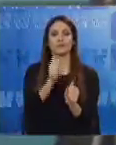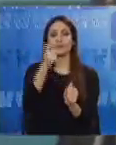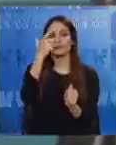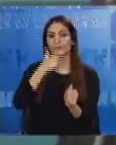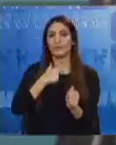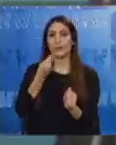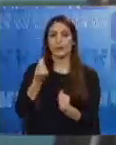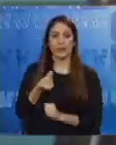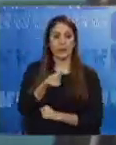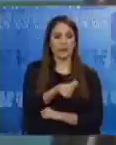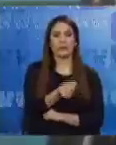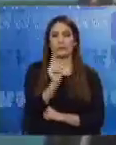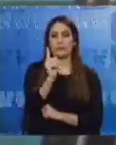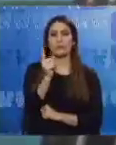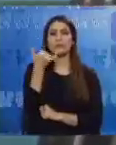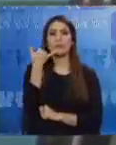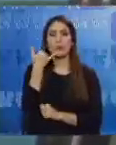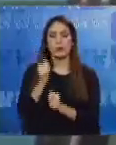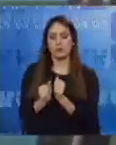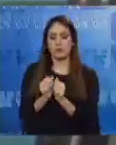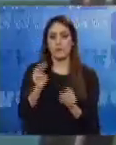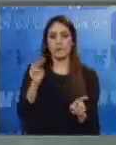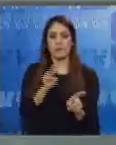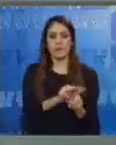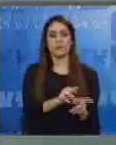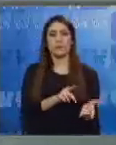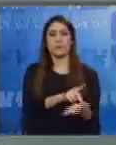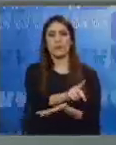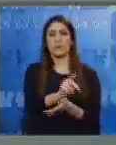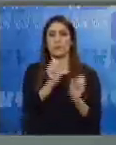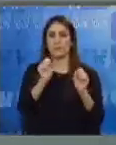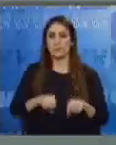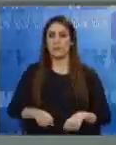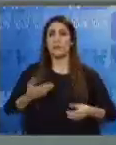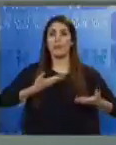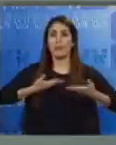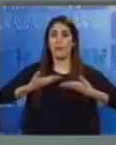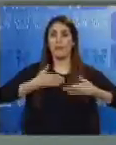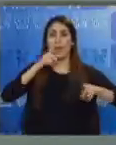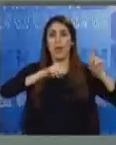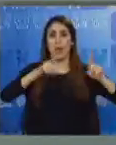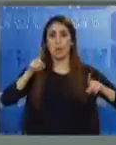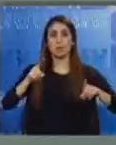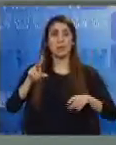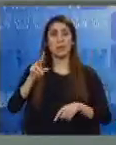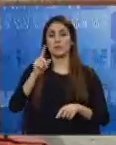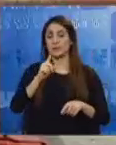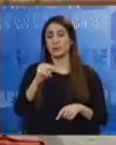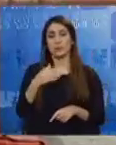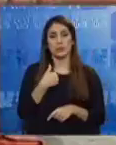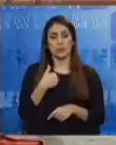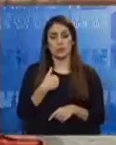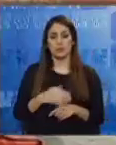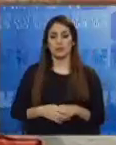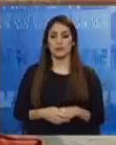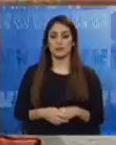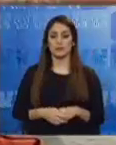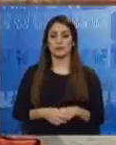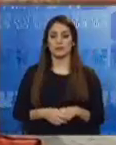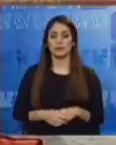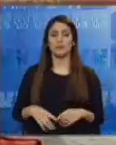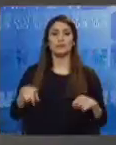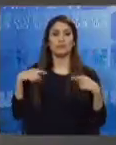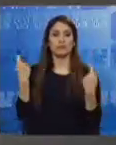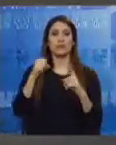del Banco Central, varios ciudadanos dicen que hace falta que la tienda de su barrio y otros establecimientos tengan este servicio. Creo que es parte de todo